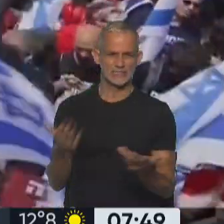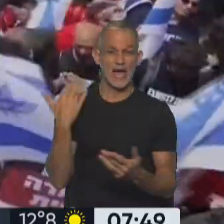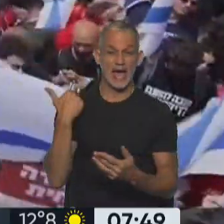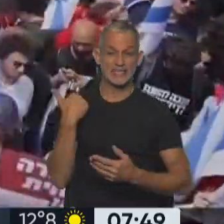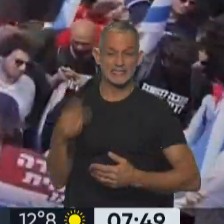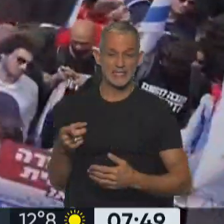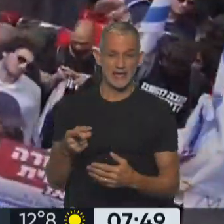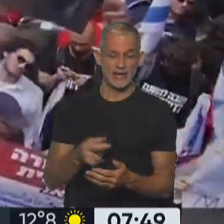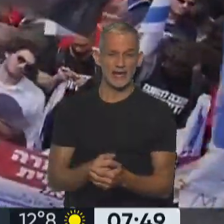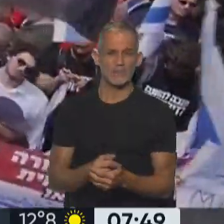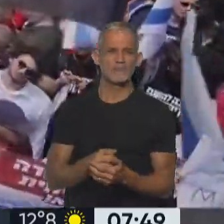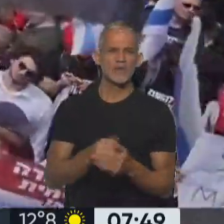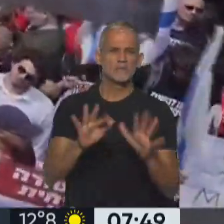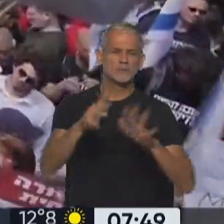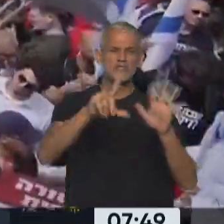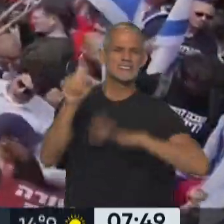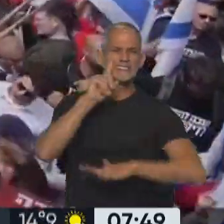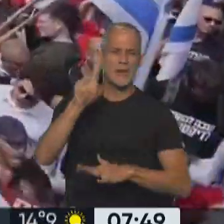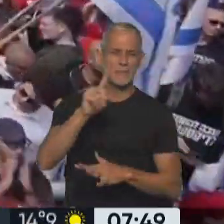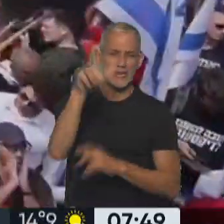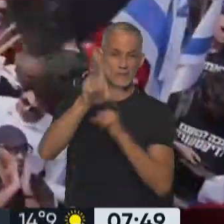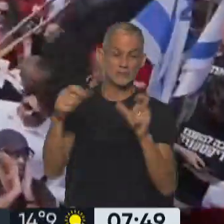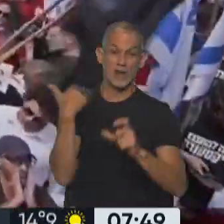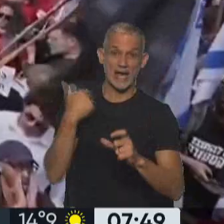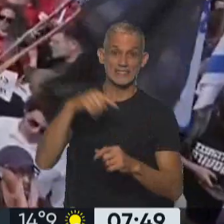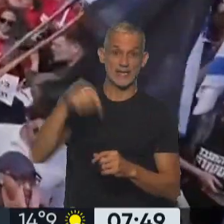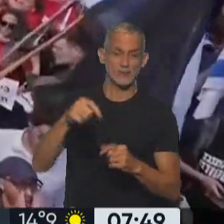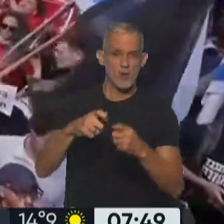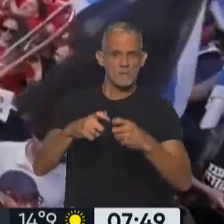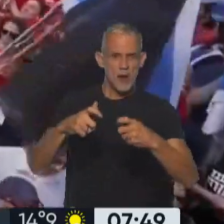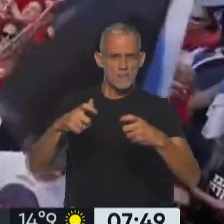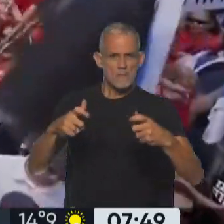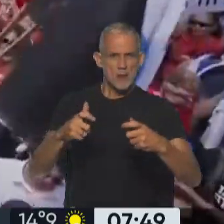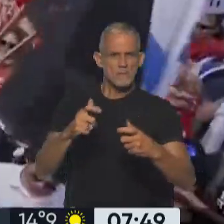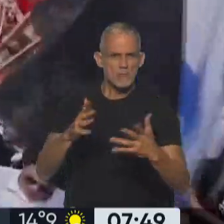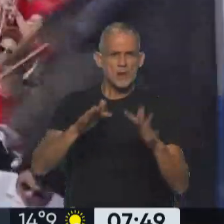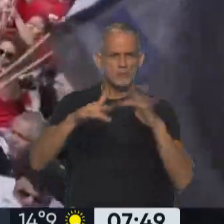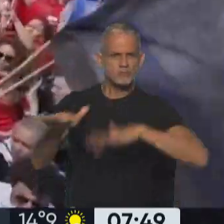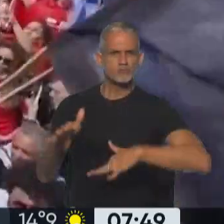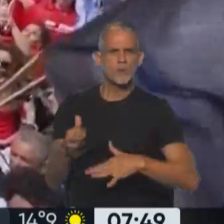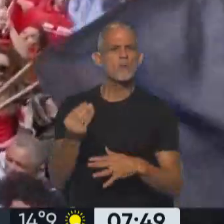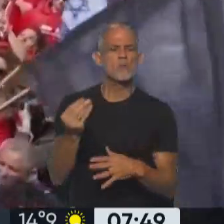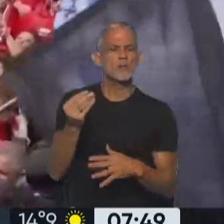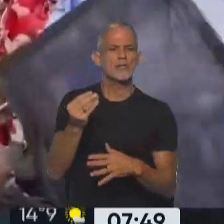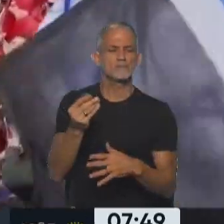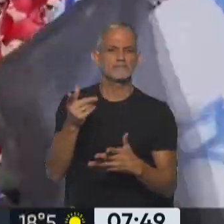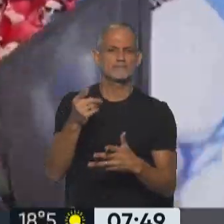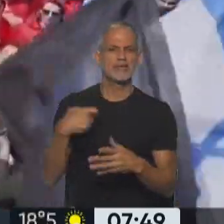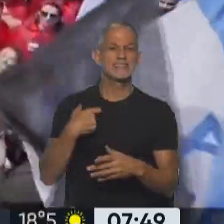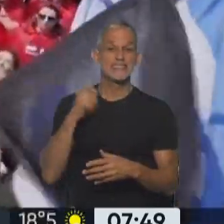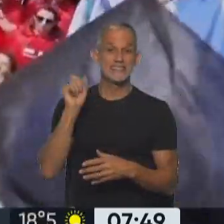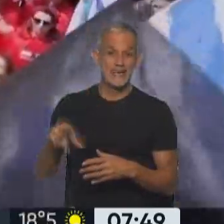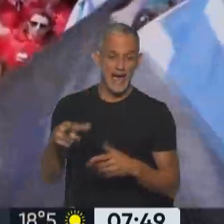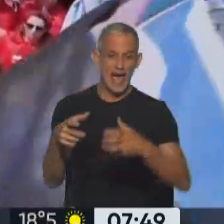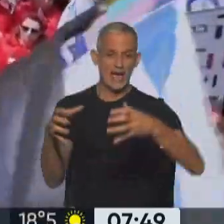ayer, unas 700.000 personas, y hoy va a aumentar producto de que el principal sindicato, la